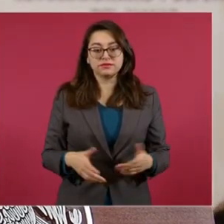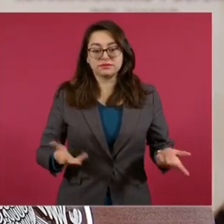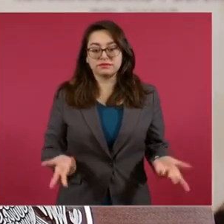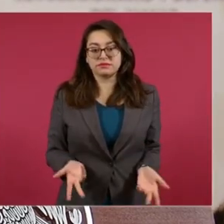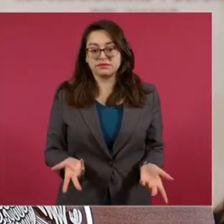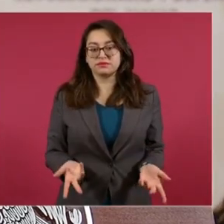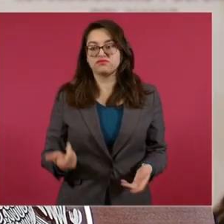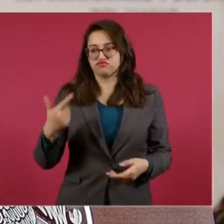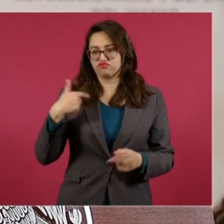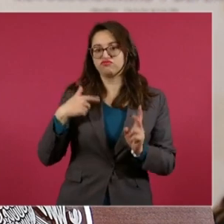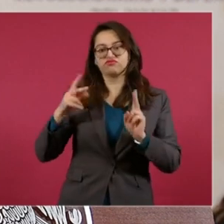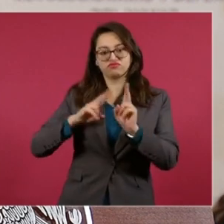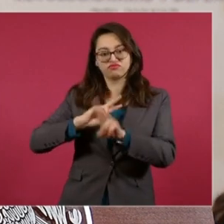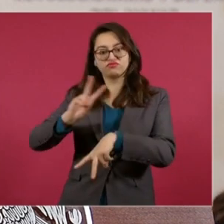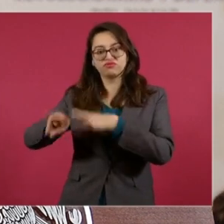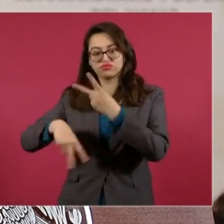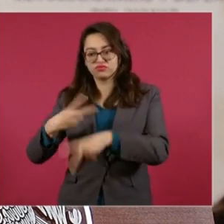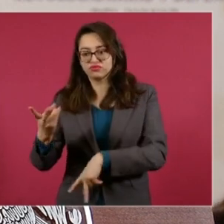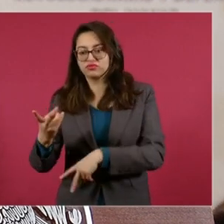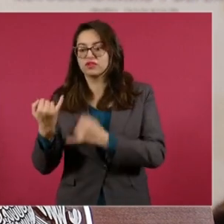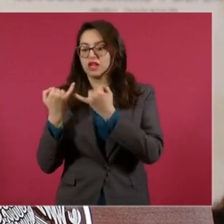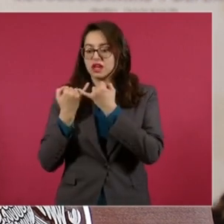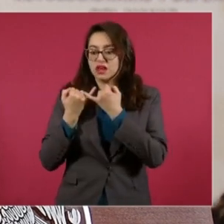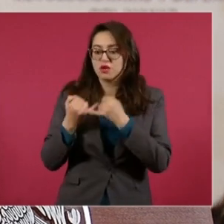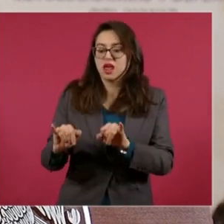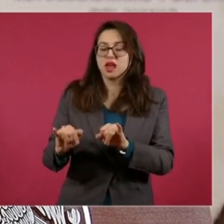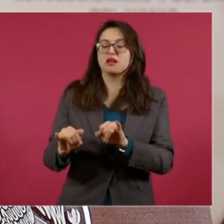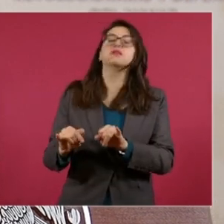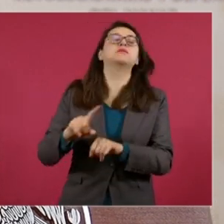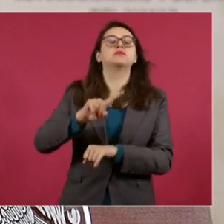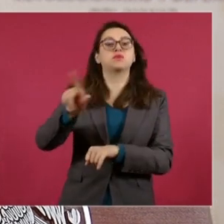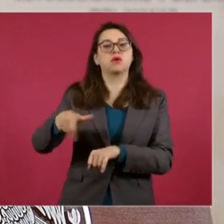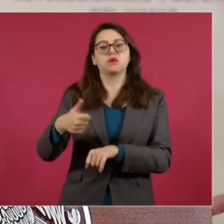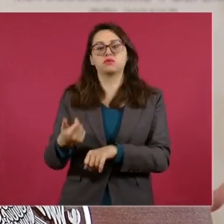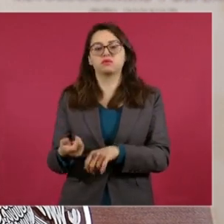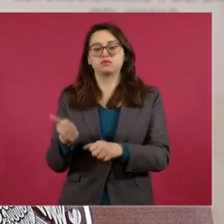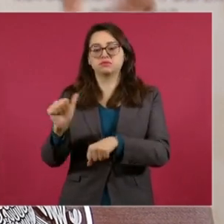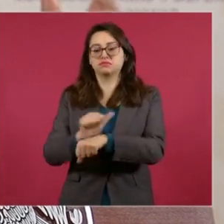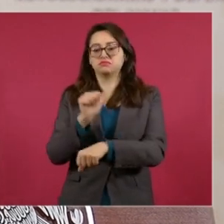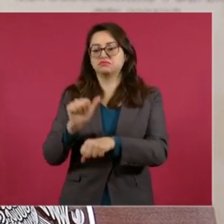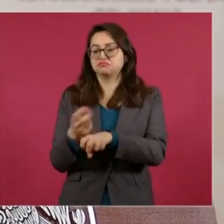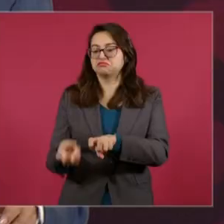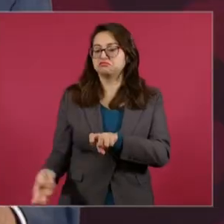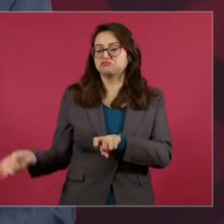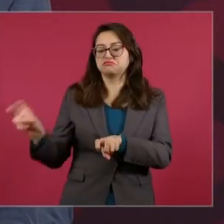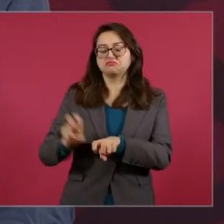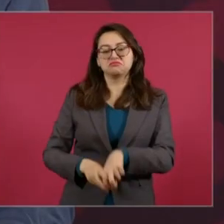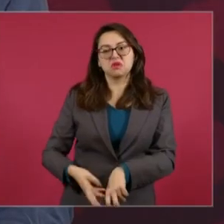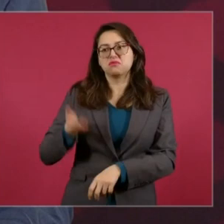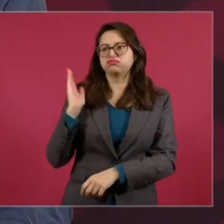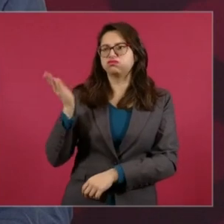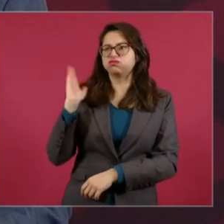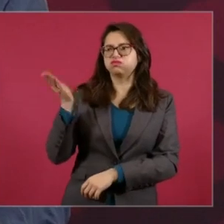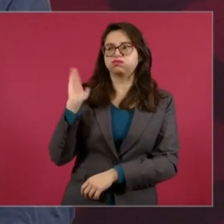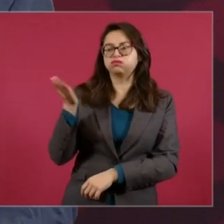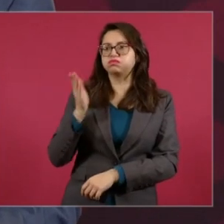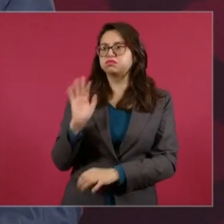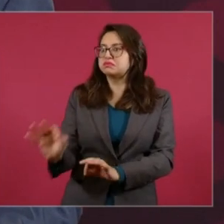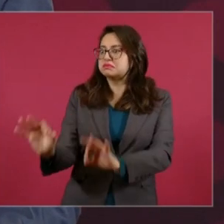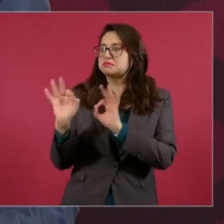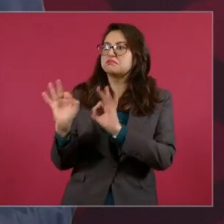inaugurar la carretera y recorrerla, y está en perfecto estado.